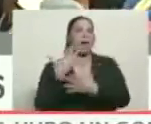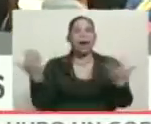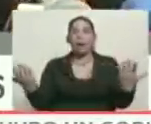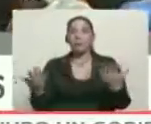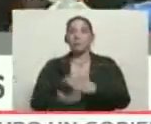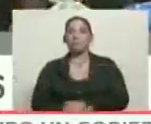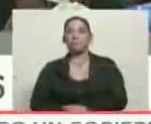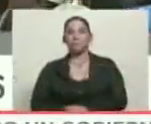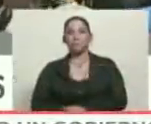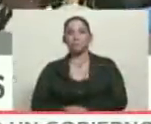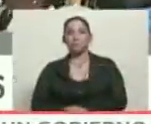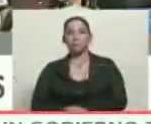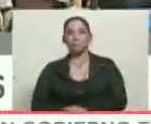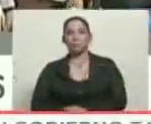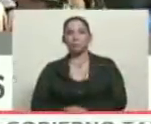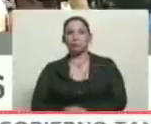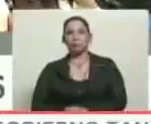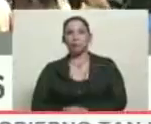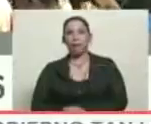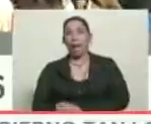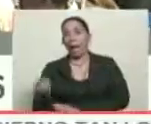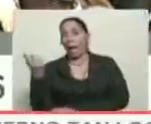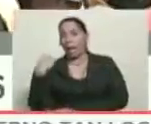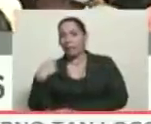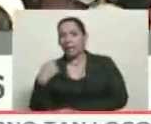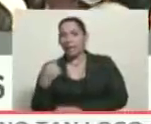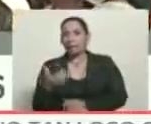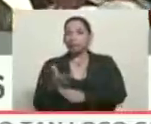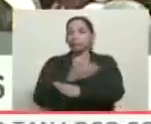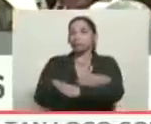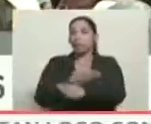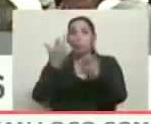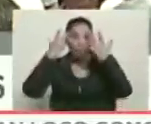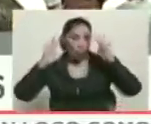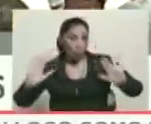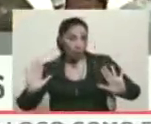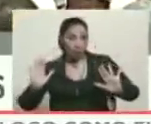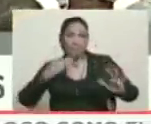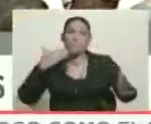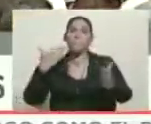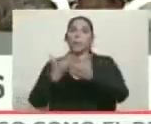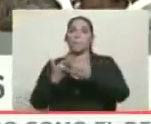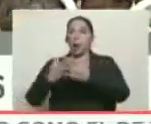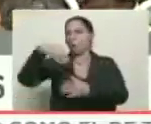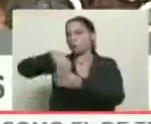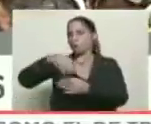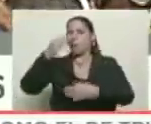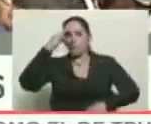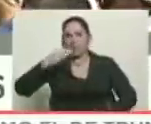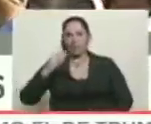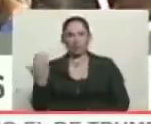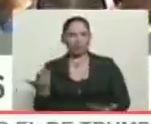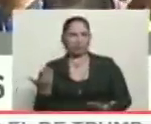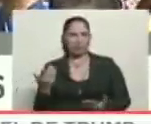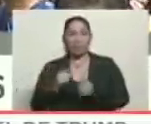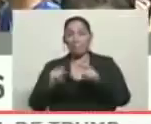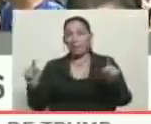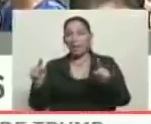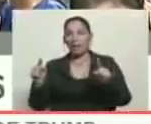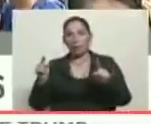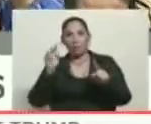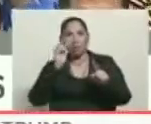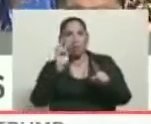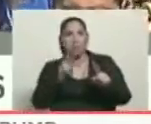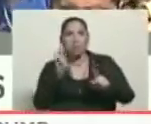quisieron adelantar el día de ayer, se fue la vocería. Se adelantó supuestamente ellos una propuesta, una insurrección militar. Pero hoy vemos al pueblo en la